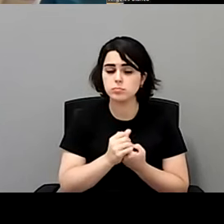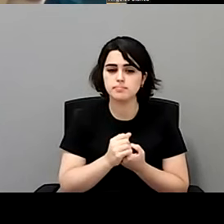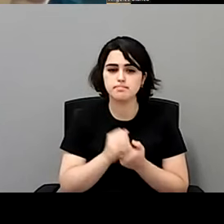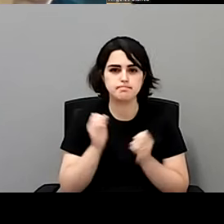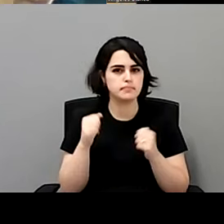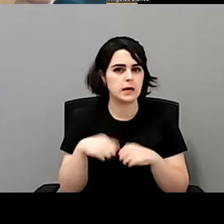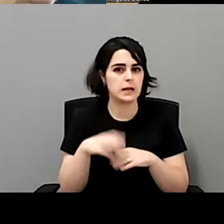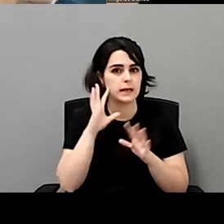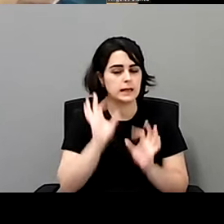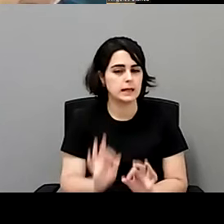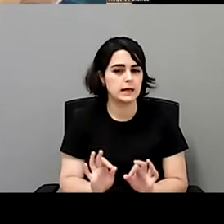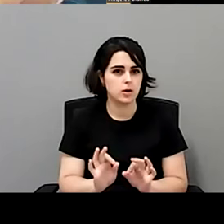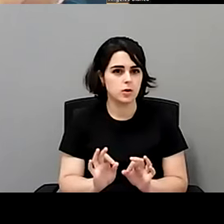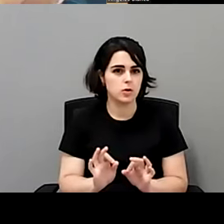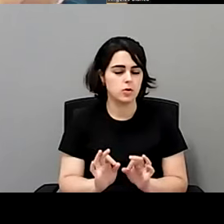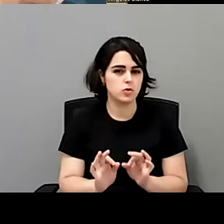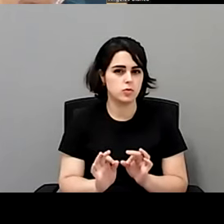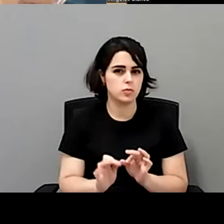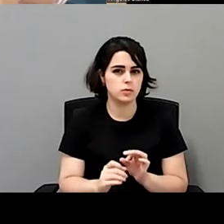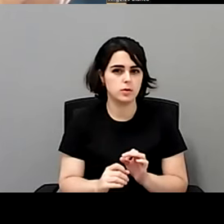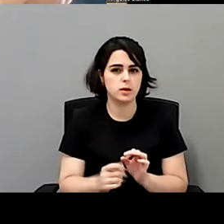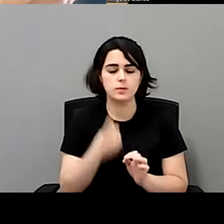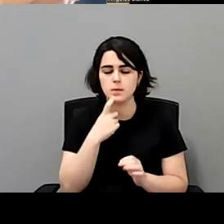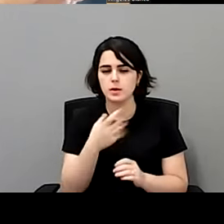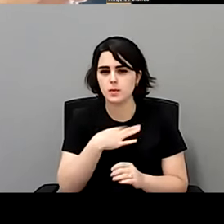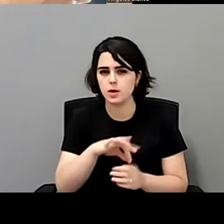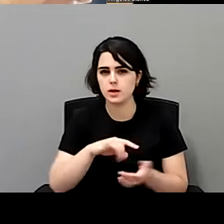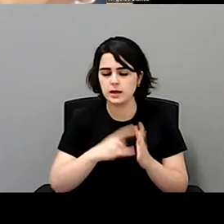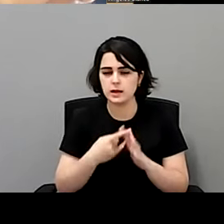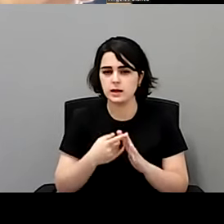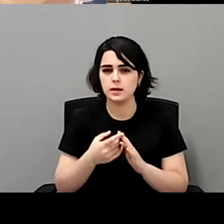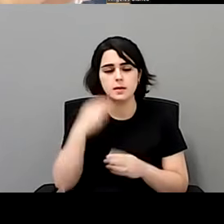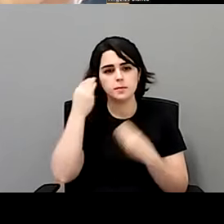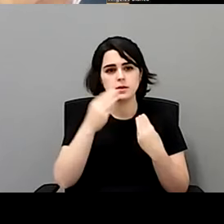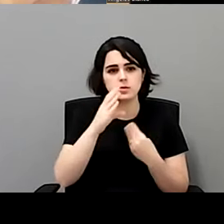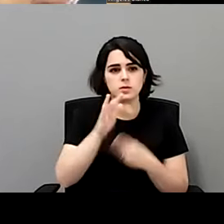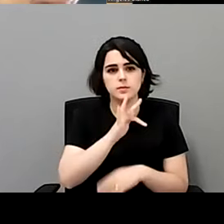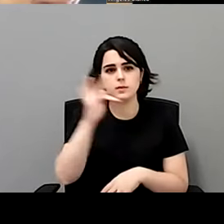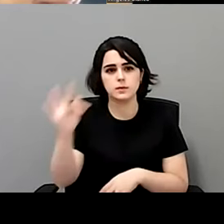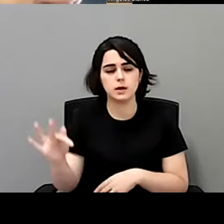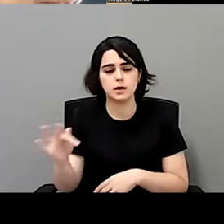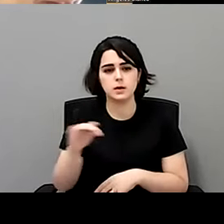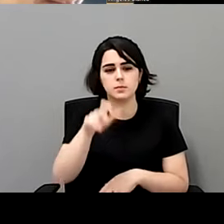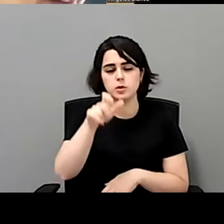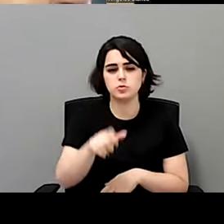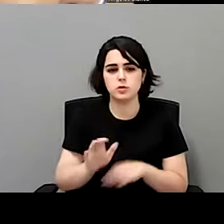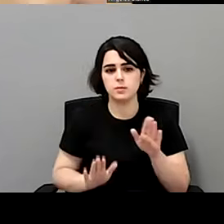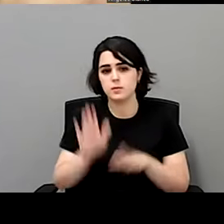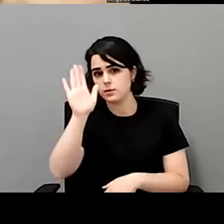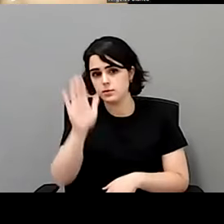Vale. Creo que por el momento Antonio debe tener alguna dificultad técnica. Si te parece, Cristina, ¿podemos pasar a la siguiente persona que levantó la